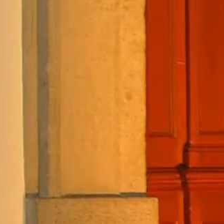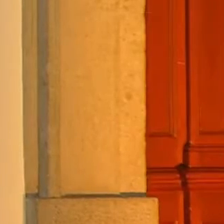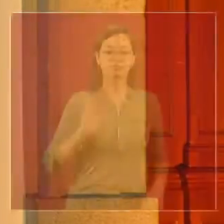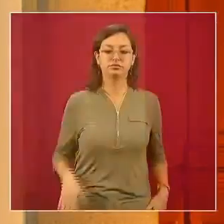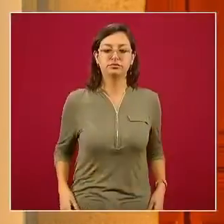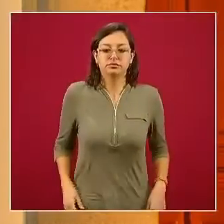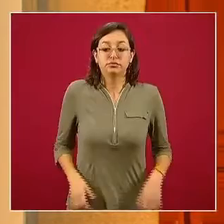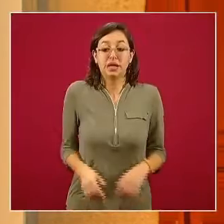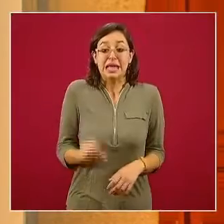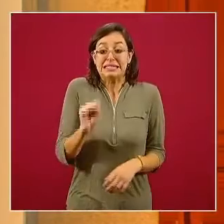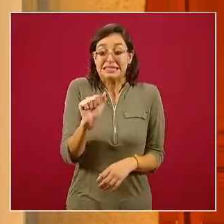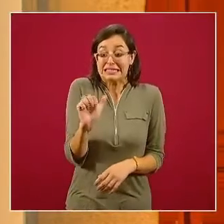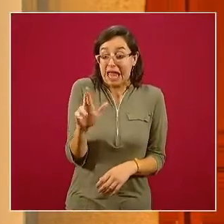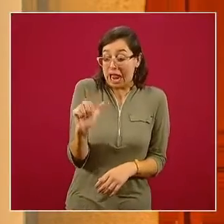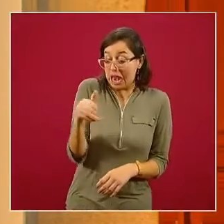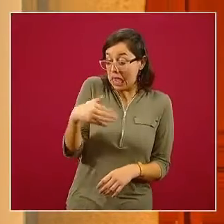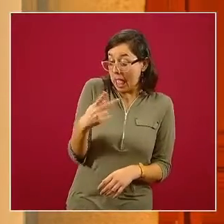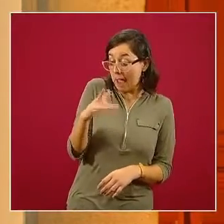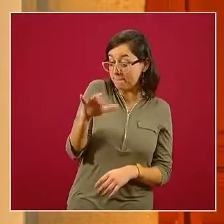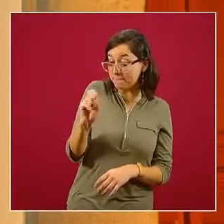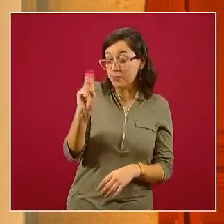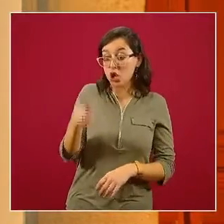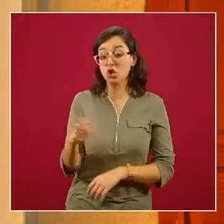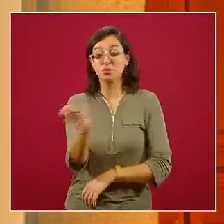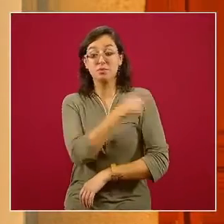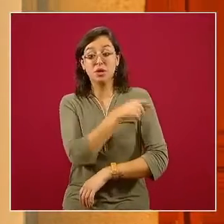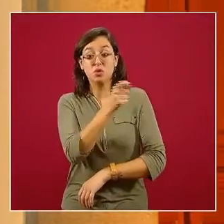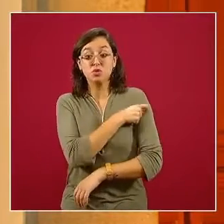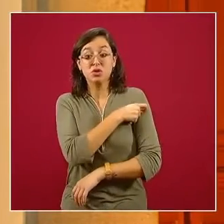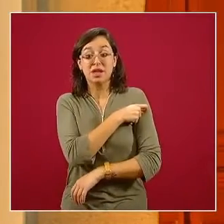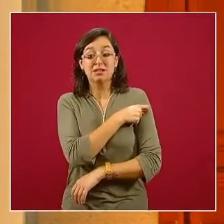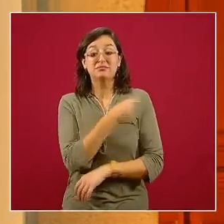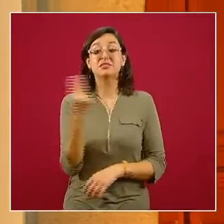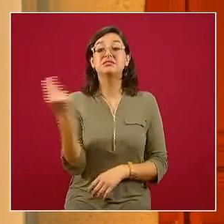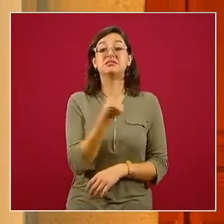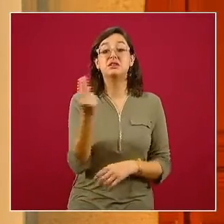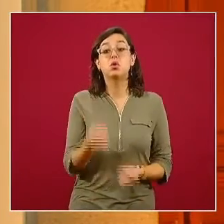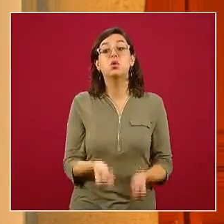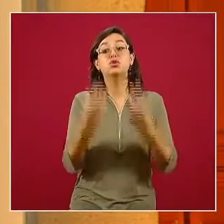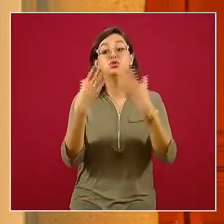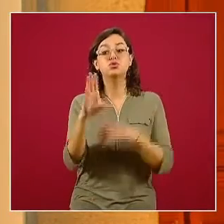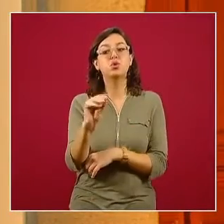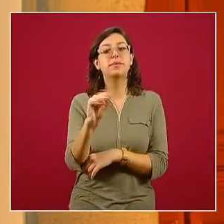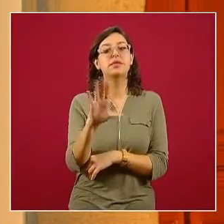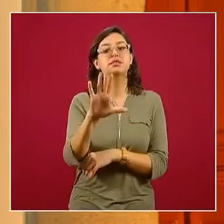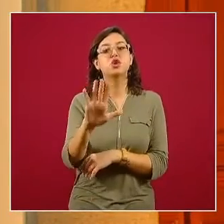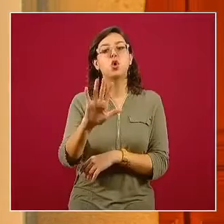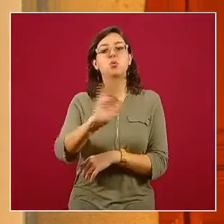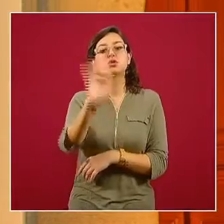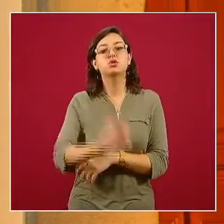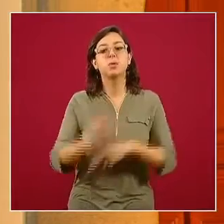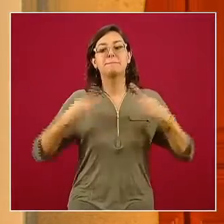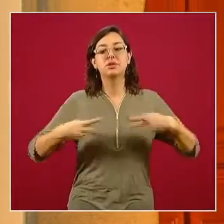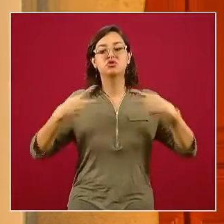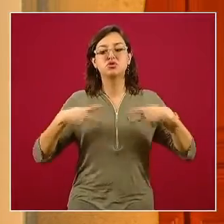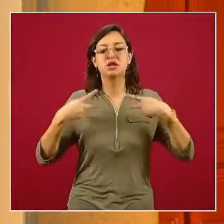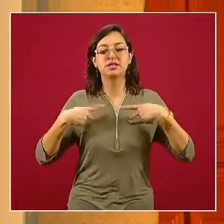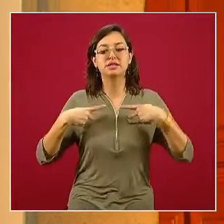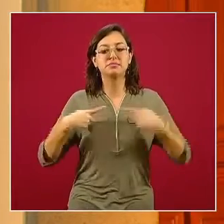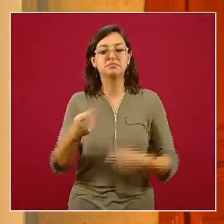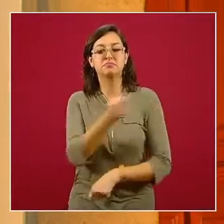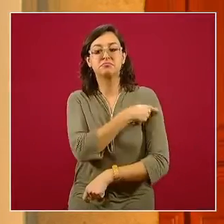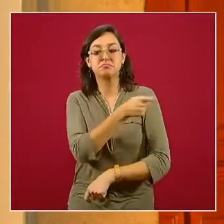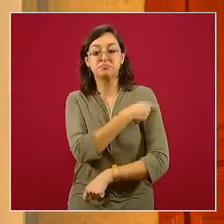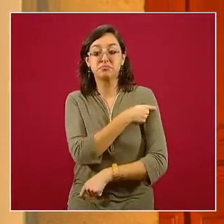de vacunación superiores al 95% para evitar brotes de sarampión. Si empiezan a fallar